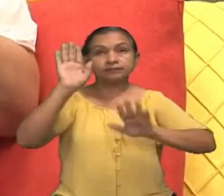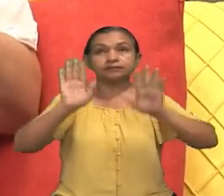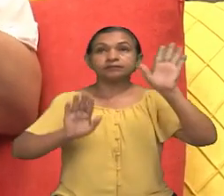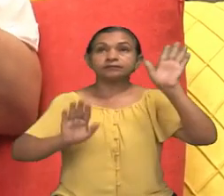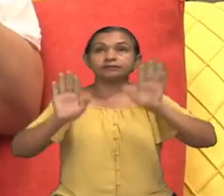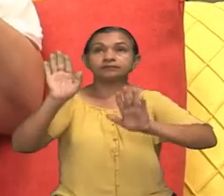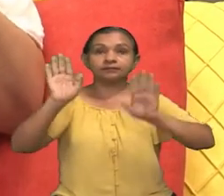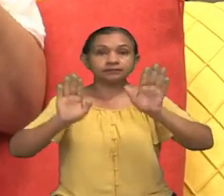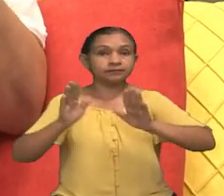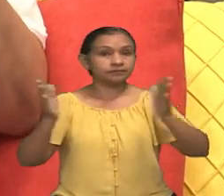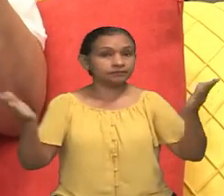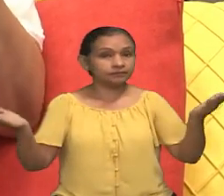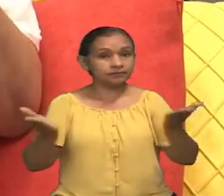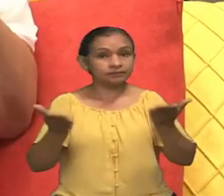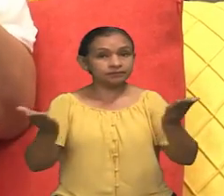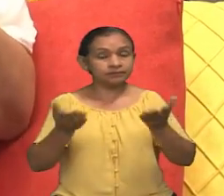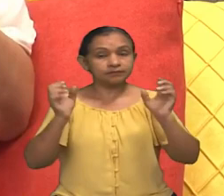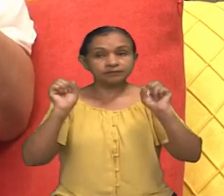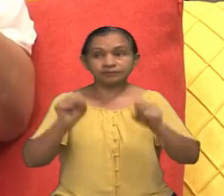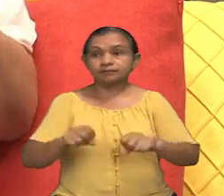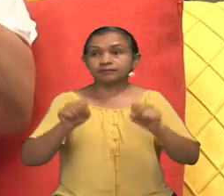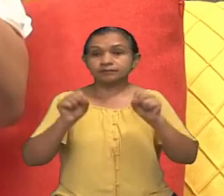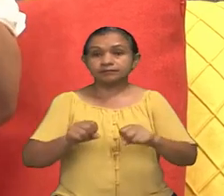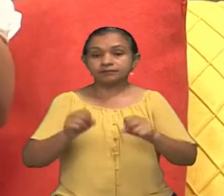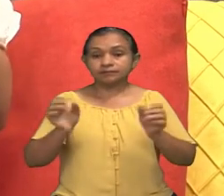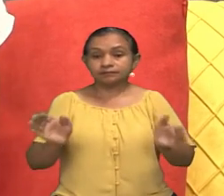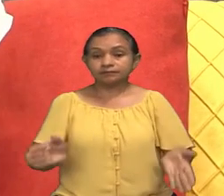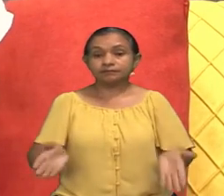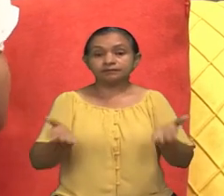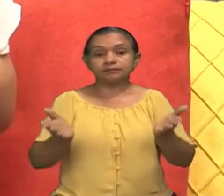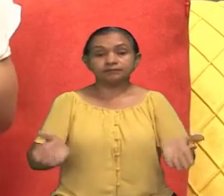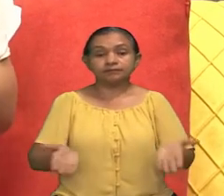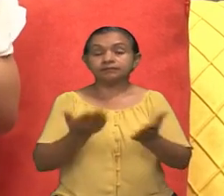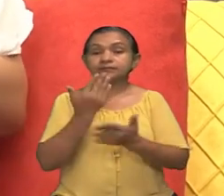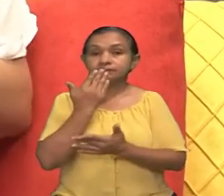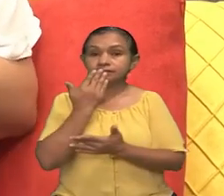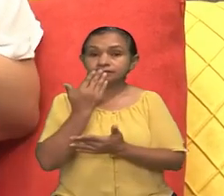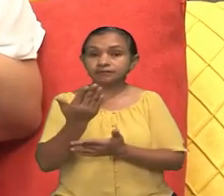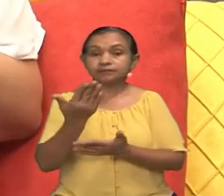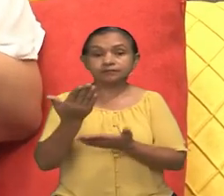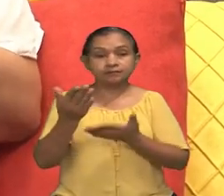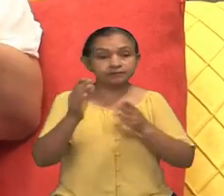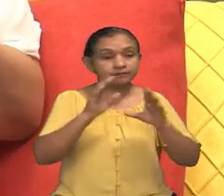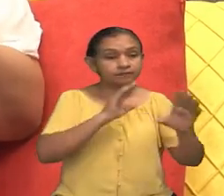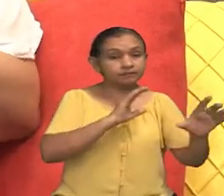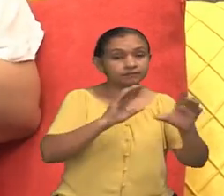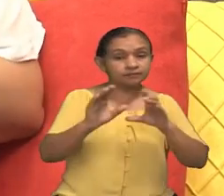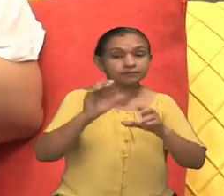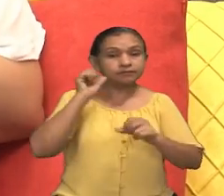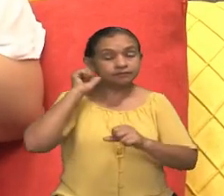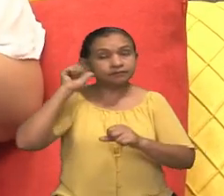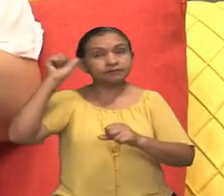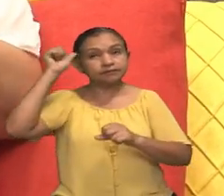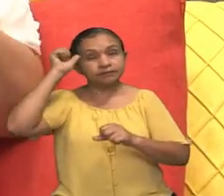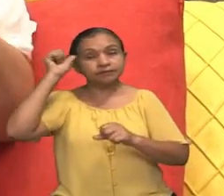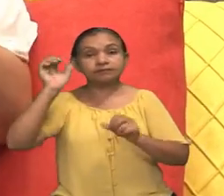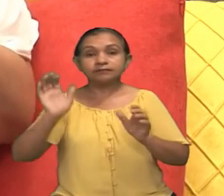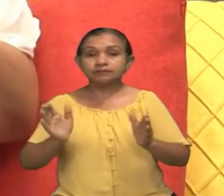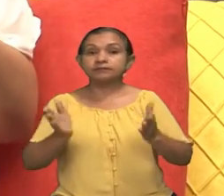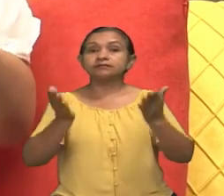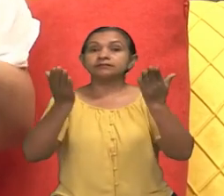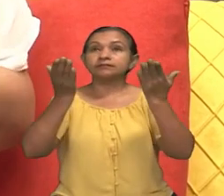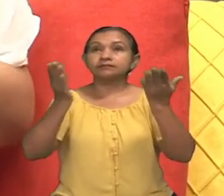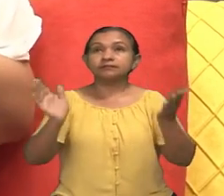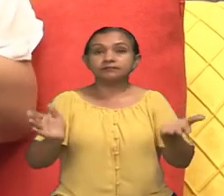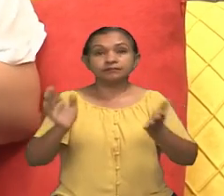participación, cómo podemos promover el buen trato hacia los adultos mayores, promover